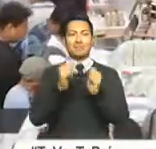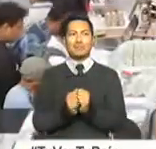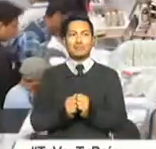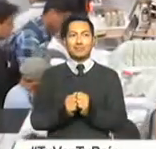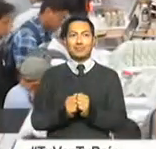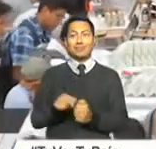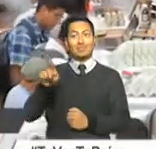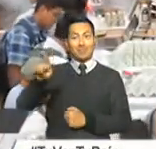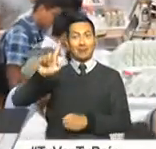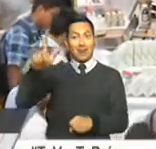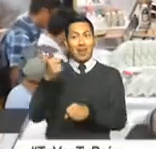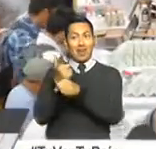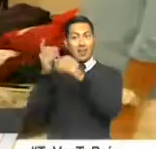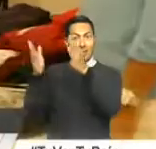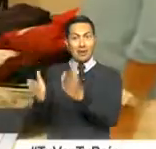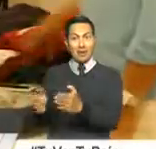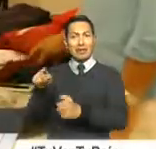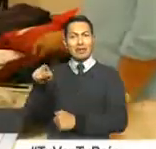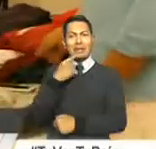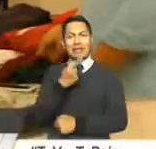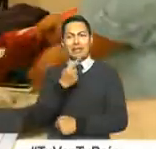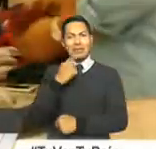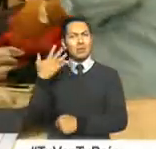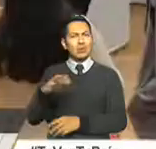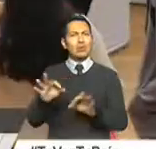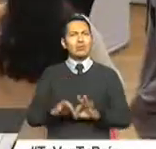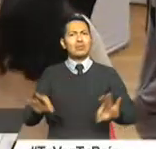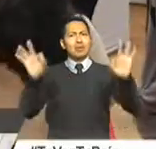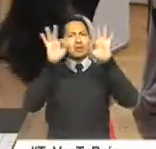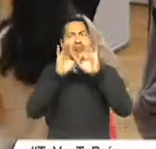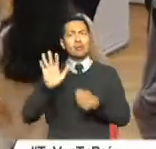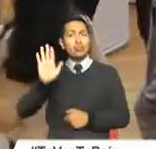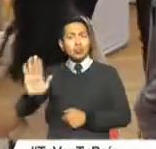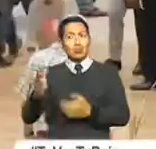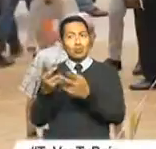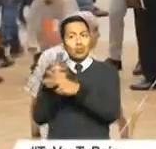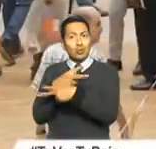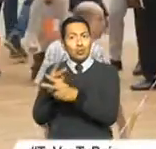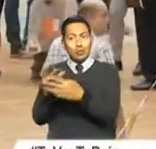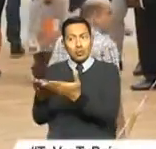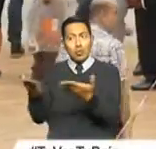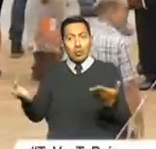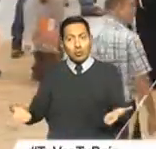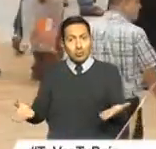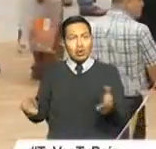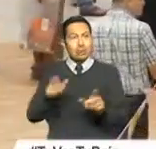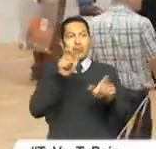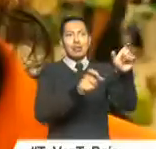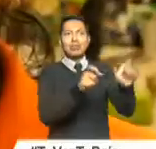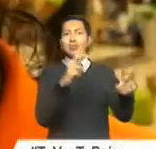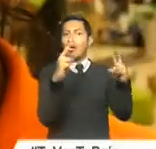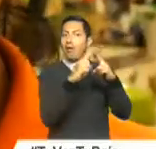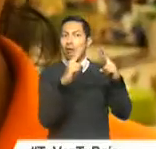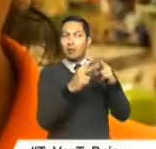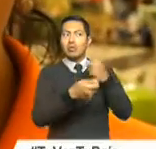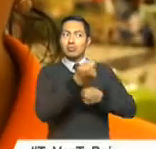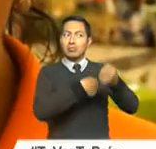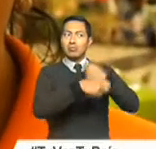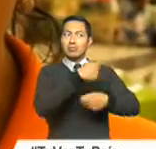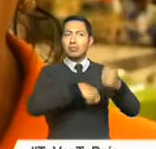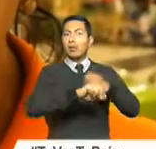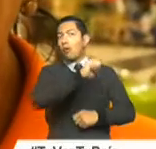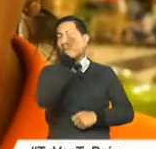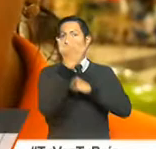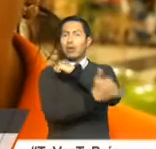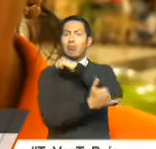dijo que esta feria es un espacio alentador en la venta de su producto y considera importante expandir el mercado en otro país. Hacernos conocer en